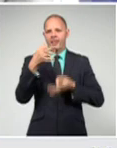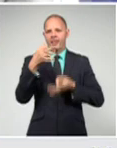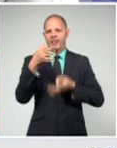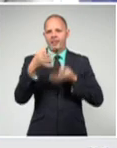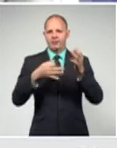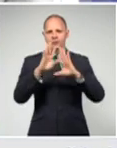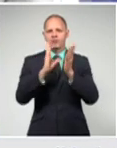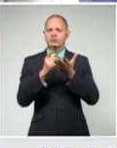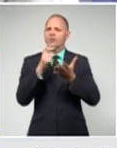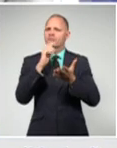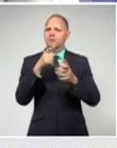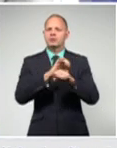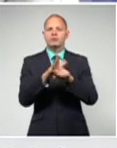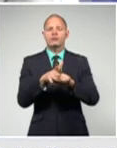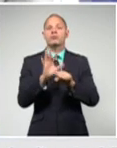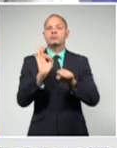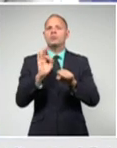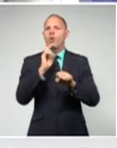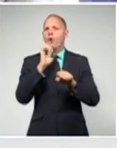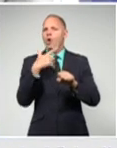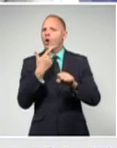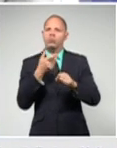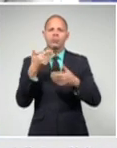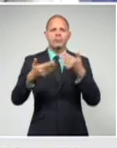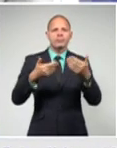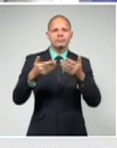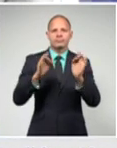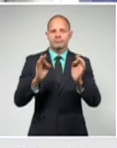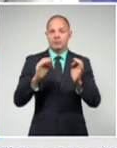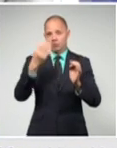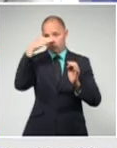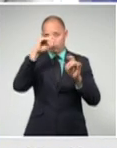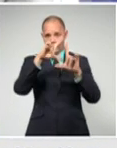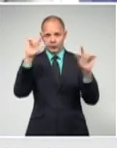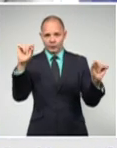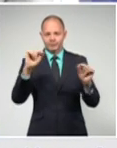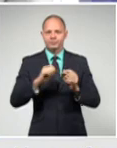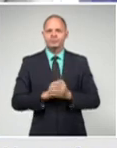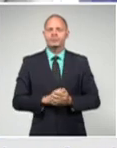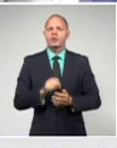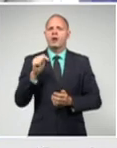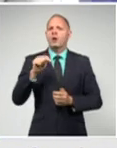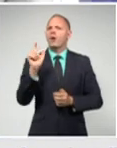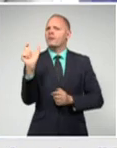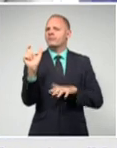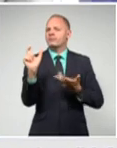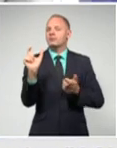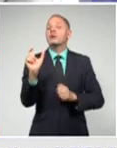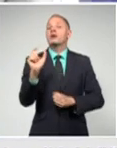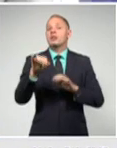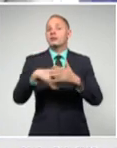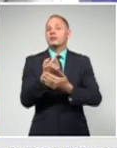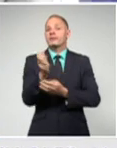Donde actualizamos la situación epidemiológica de nuestro país. Hoy es 21 de marzo de